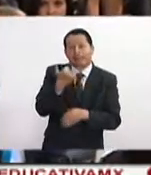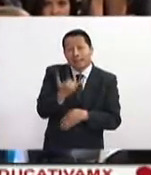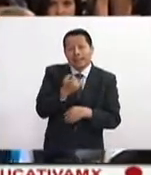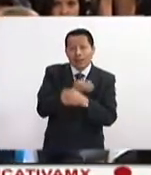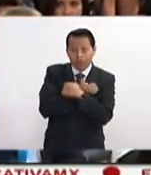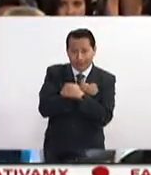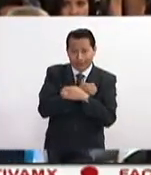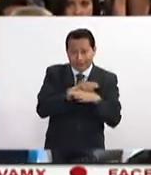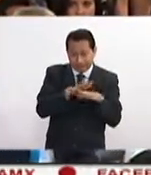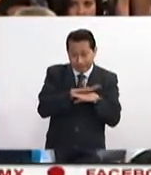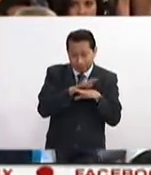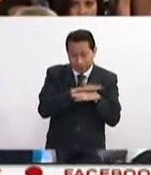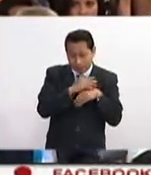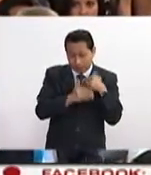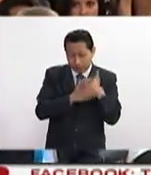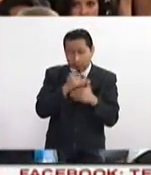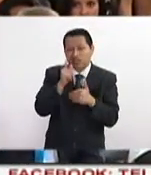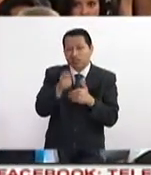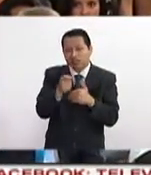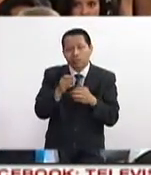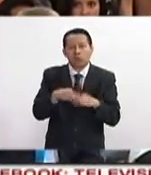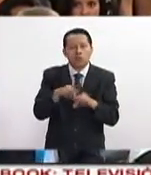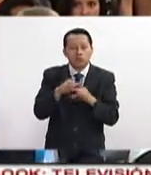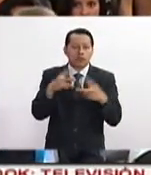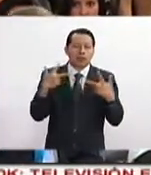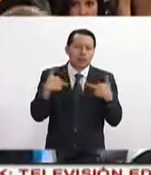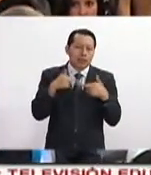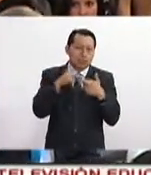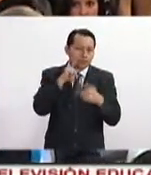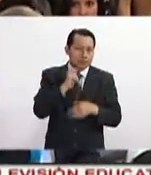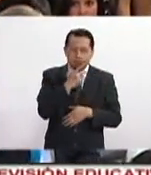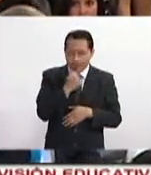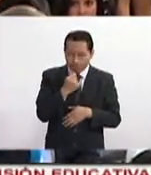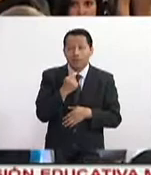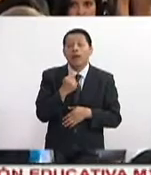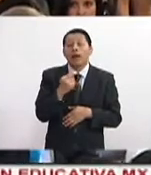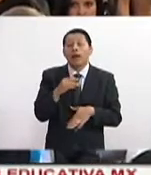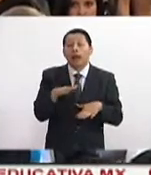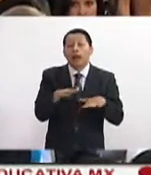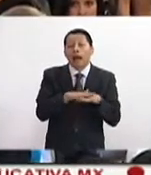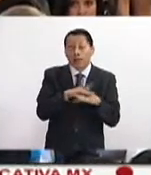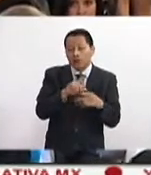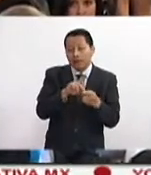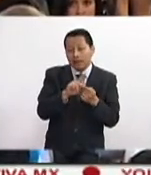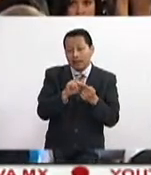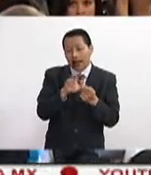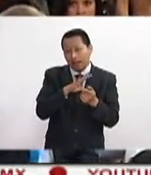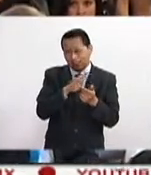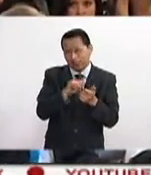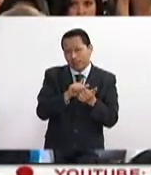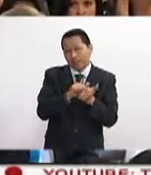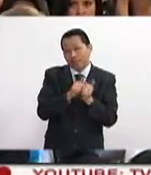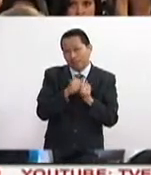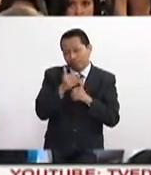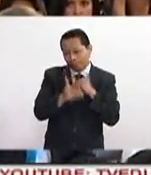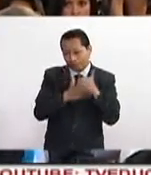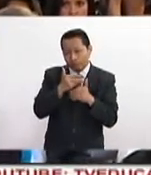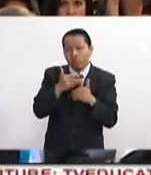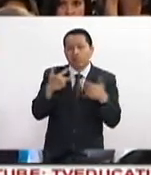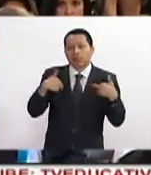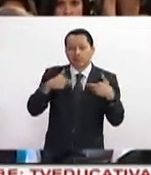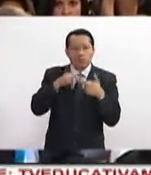depende de las maestras y de los maestros. Y el cambio y la transformación de las maestras y de los maestros